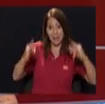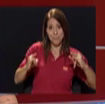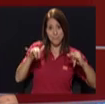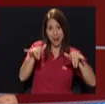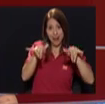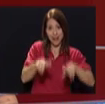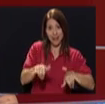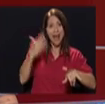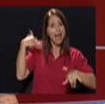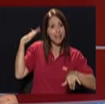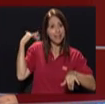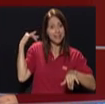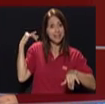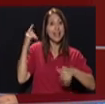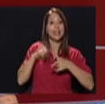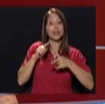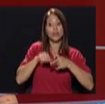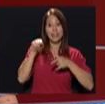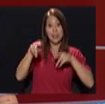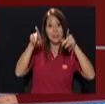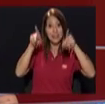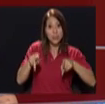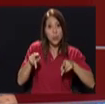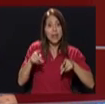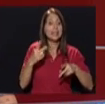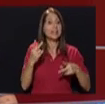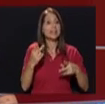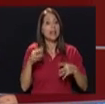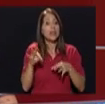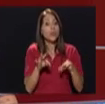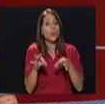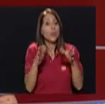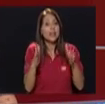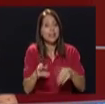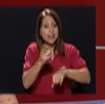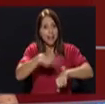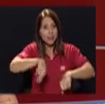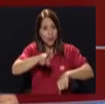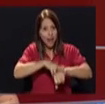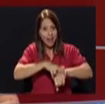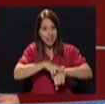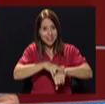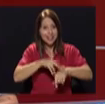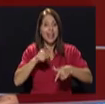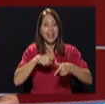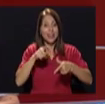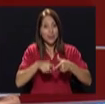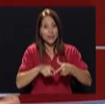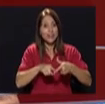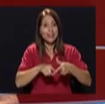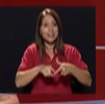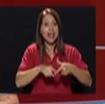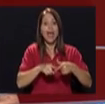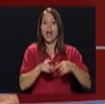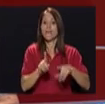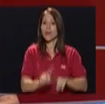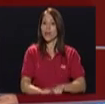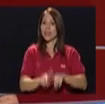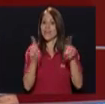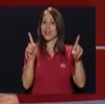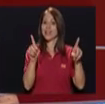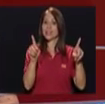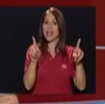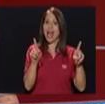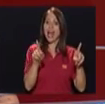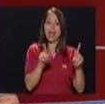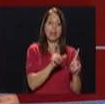y más que todo la visitación que llegaba eran nacionales. Y había entonces su diferencia entre semana y